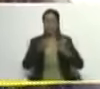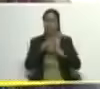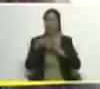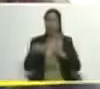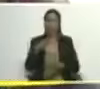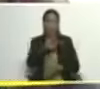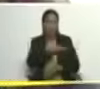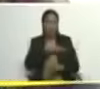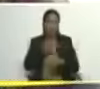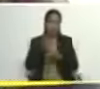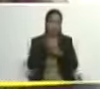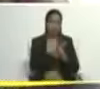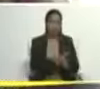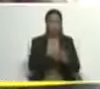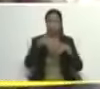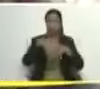sociales.